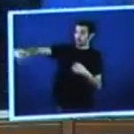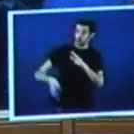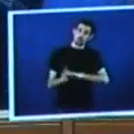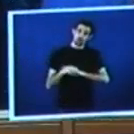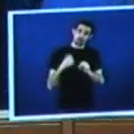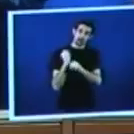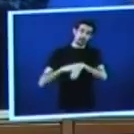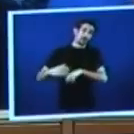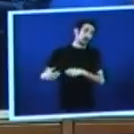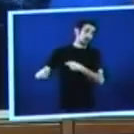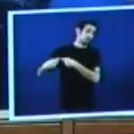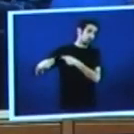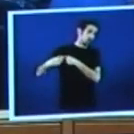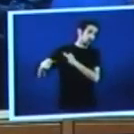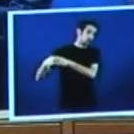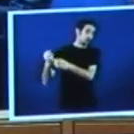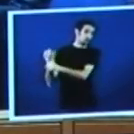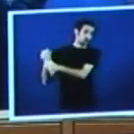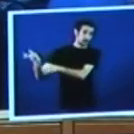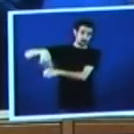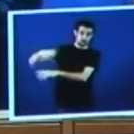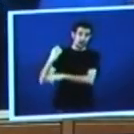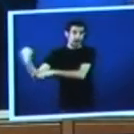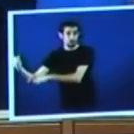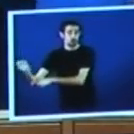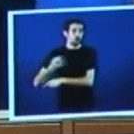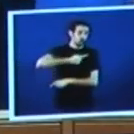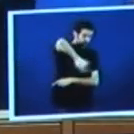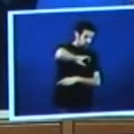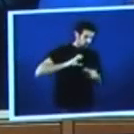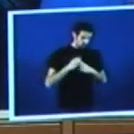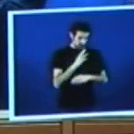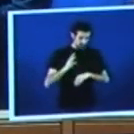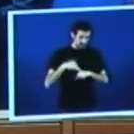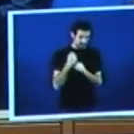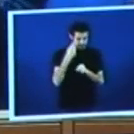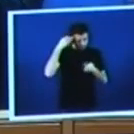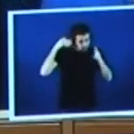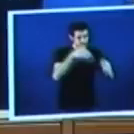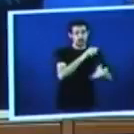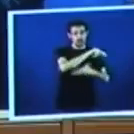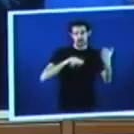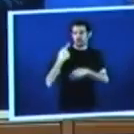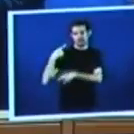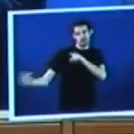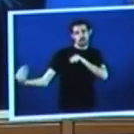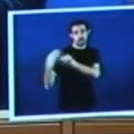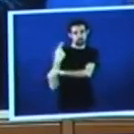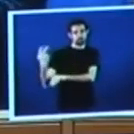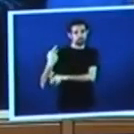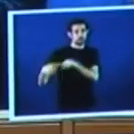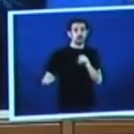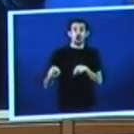su socio o Partido Socialista Obreiro Español, nos trabajamos para Galicia, una diferencia sustancial. Y como seguimos trabajando